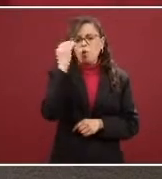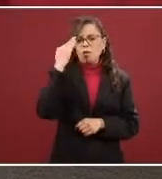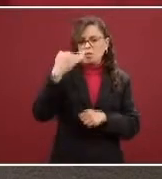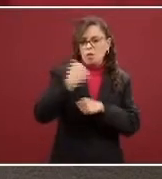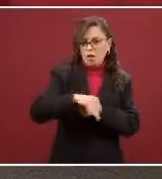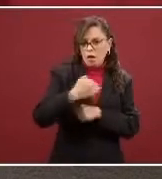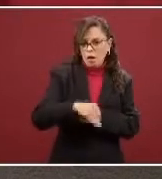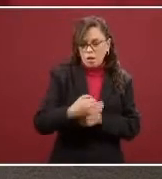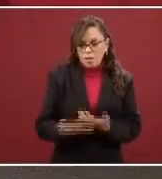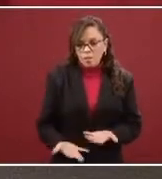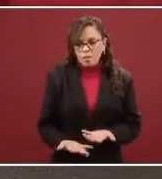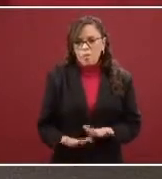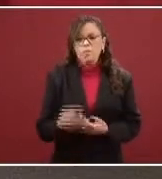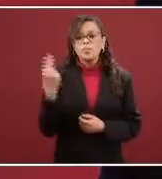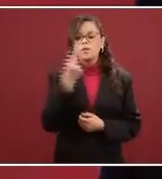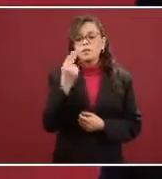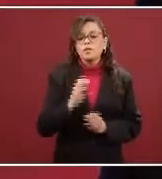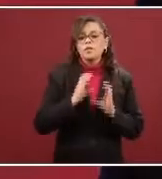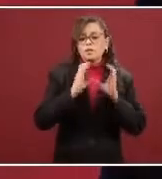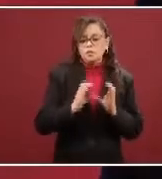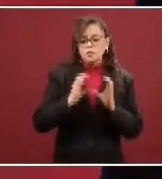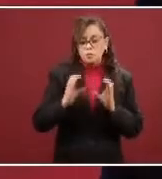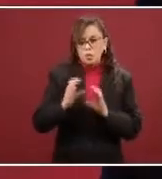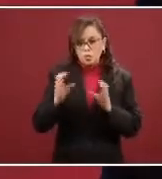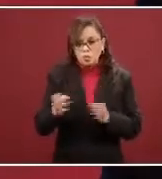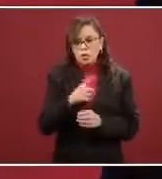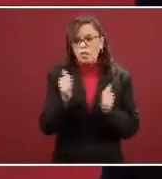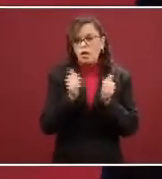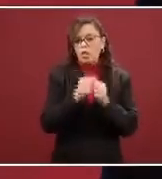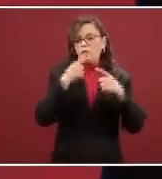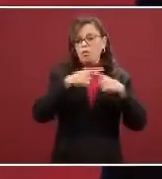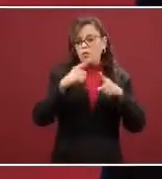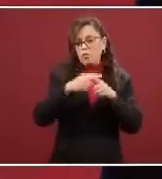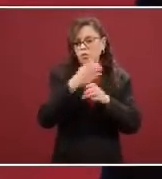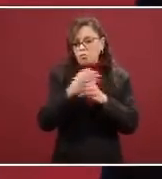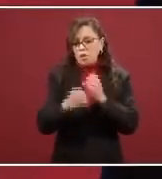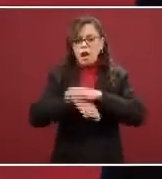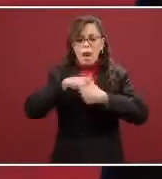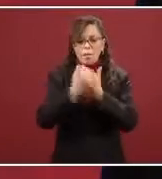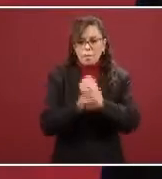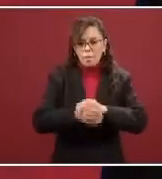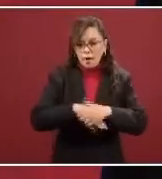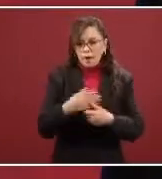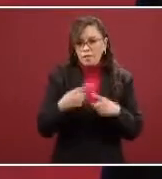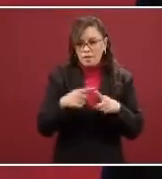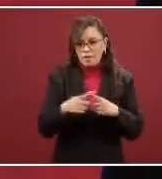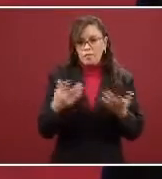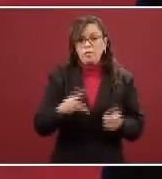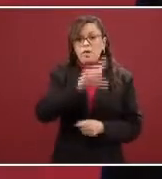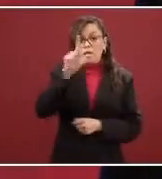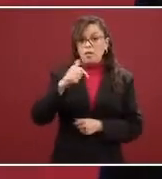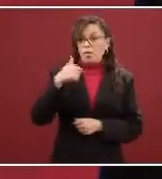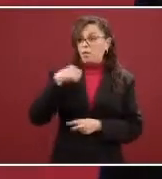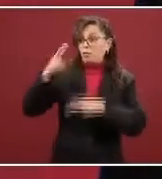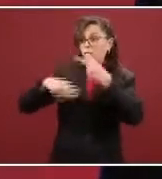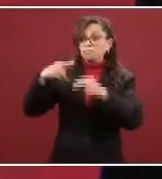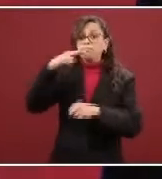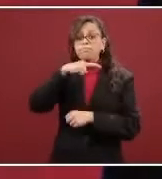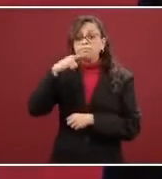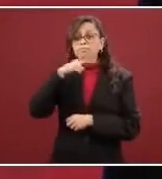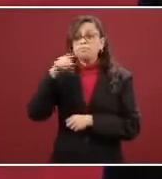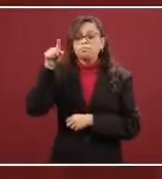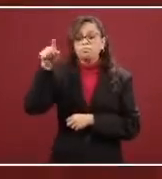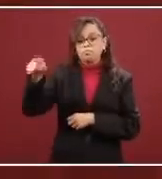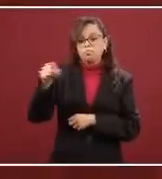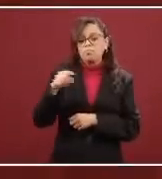después voy y corro al supermercado y tengo compras de pánico, pues no estamos siendo congruentes con el mensaje que le